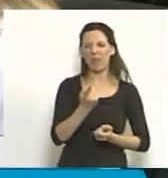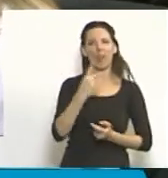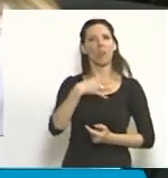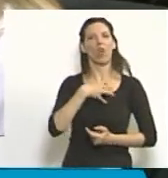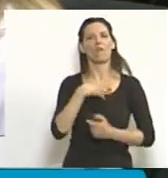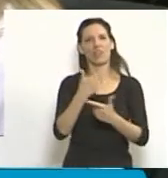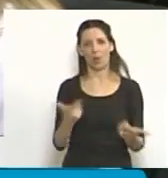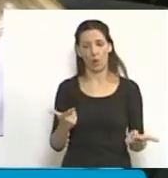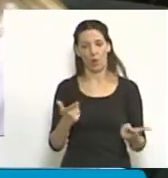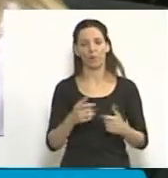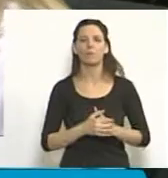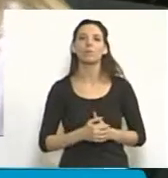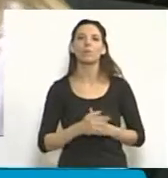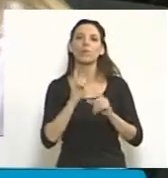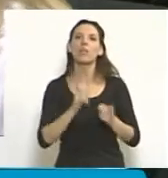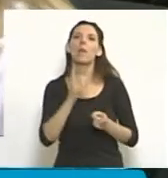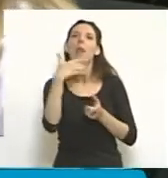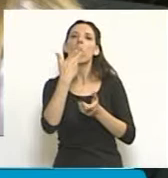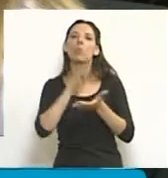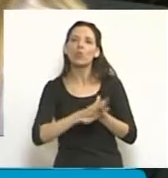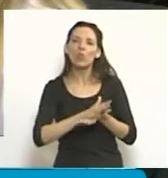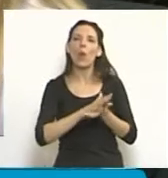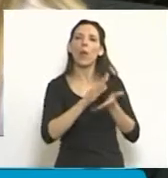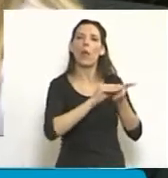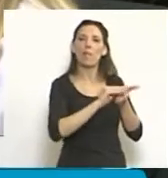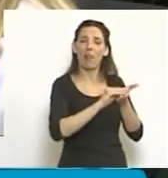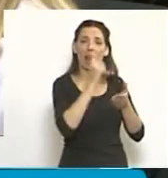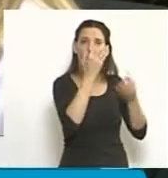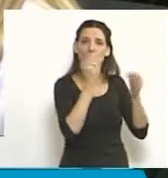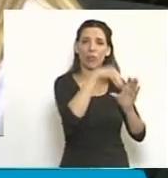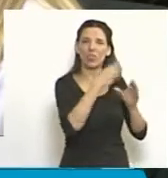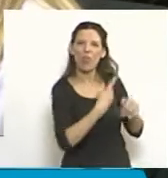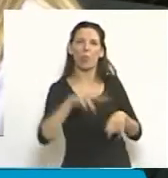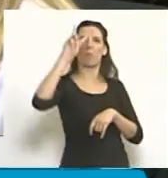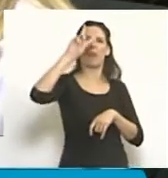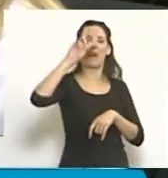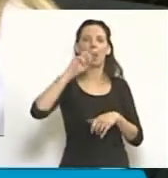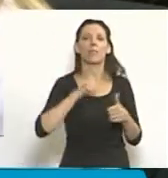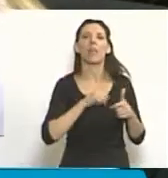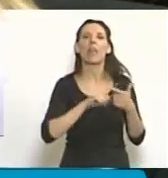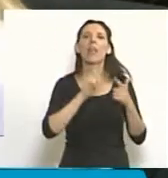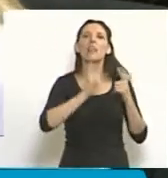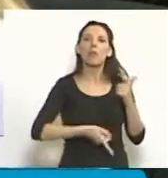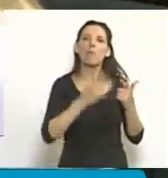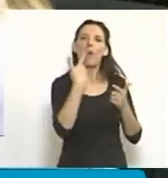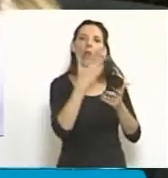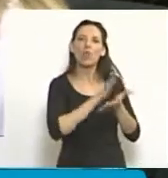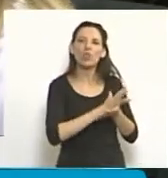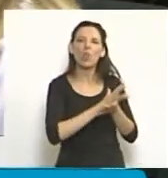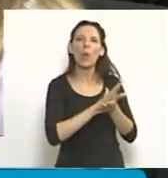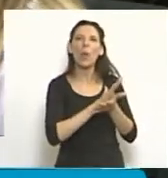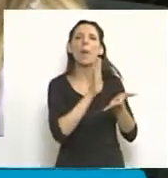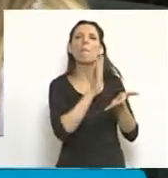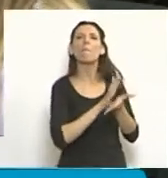Se habla de duplicar el personal judicial, se habla obviamente de generar una purificación ideológica atrás